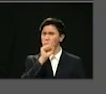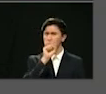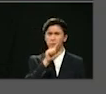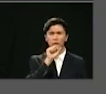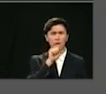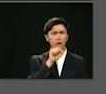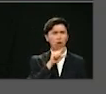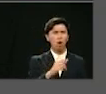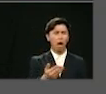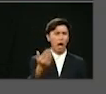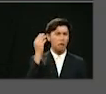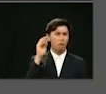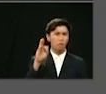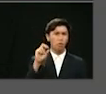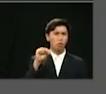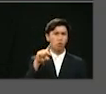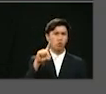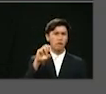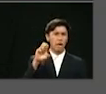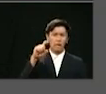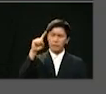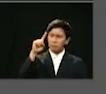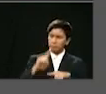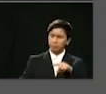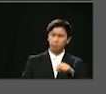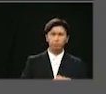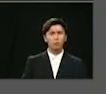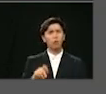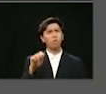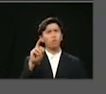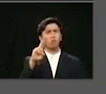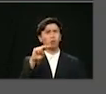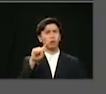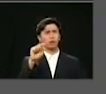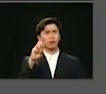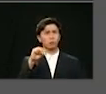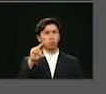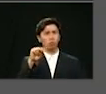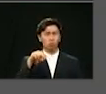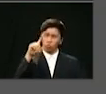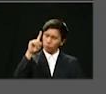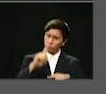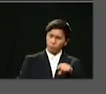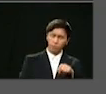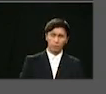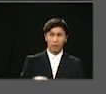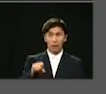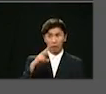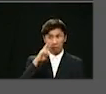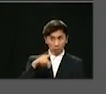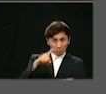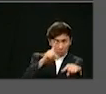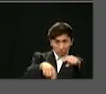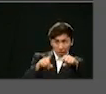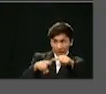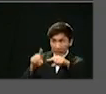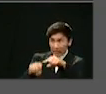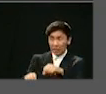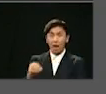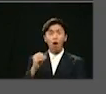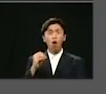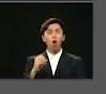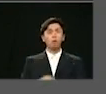sus necesidades en acciones para la impulsará la Ley General de juventudes y crear incentivos Fiscales a